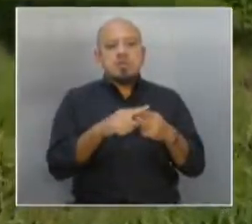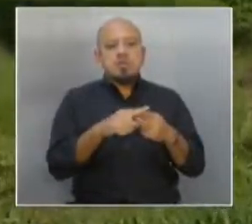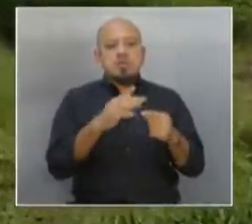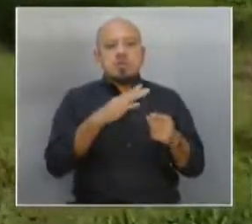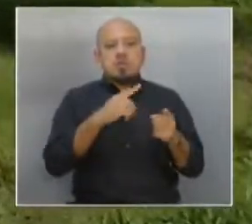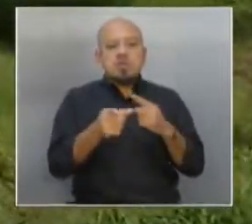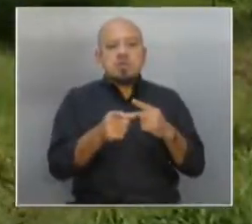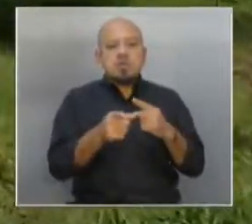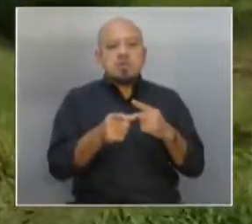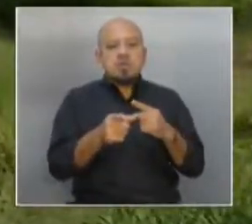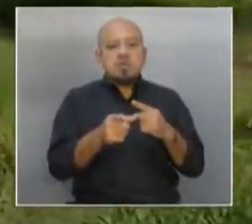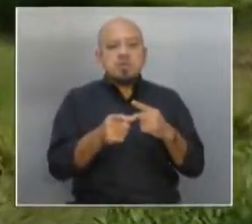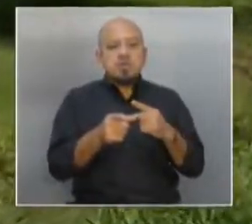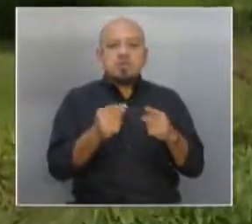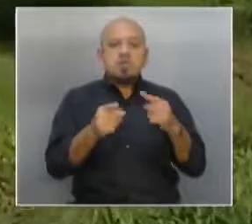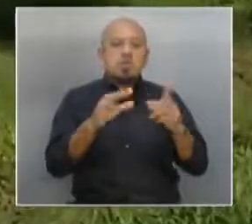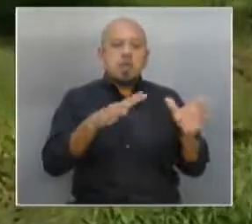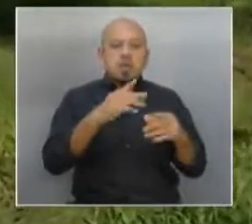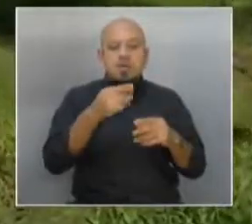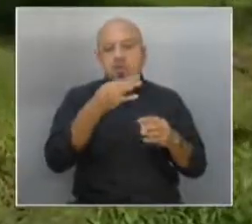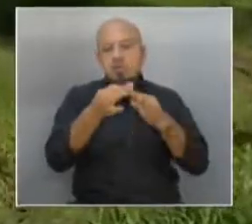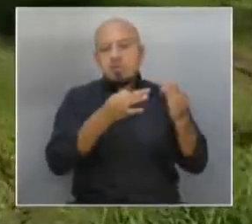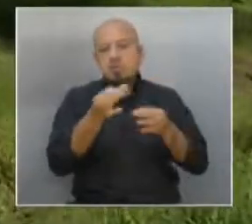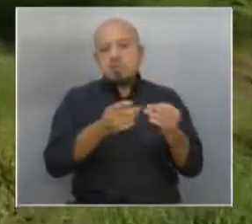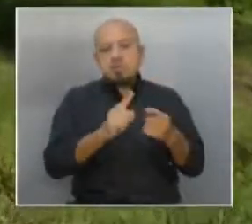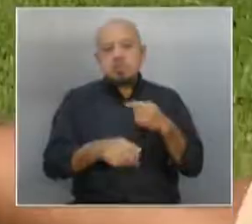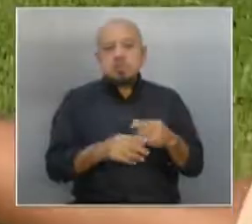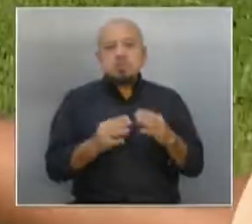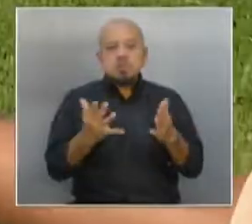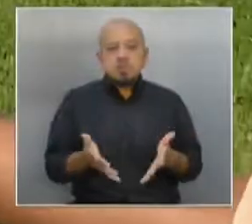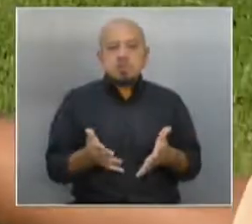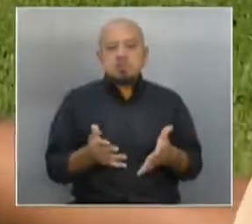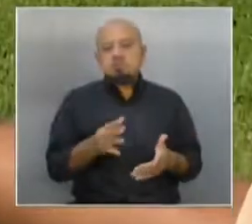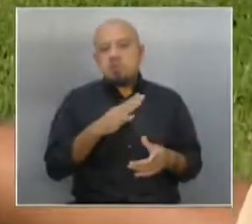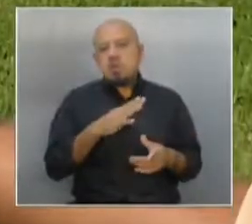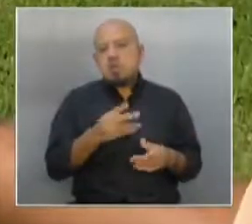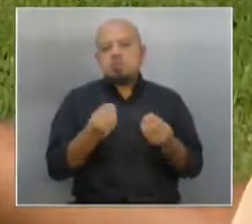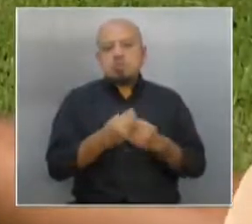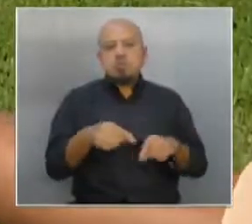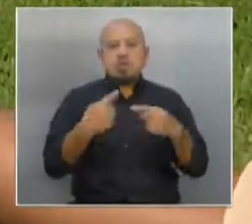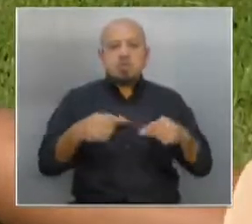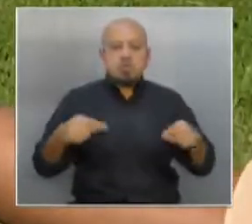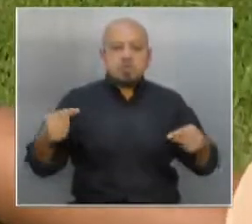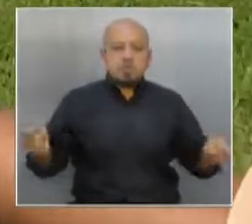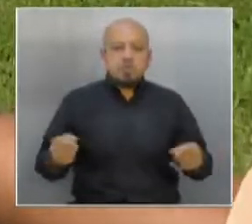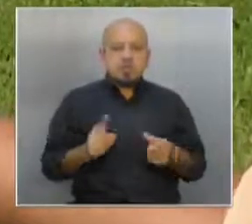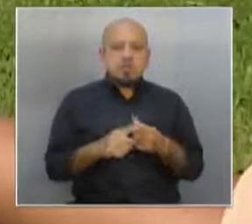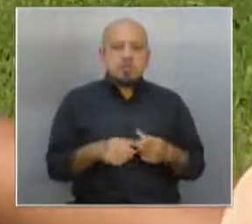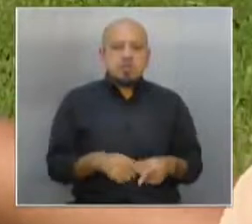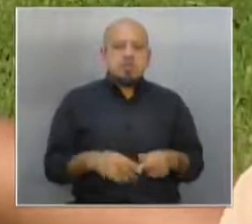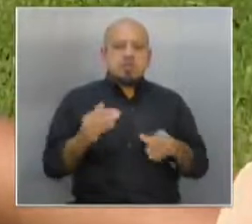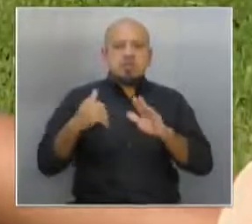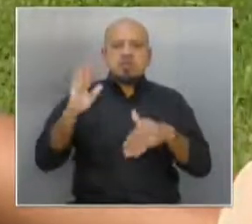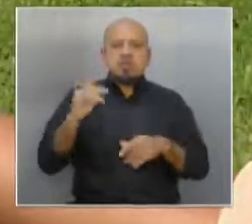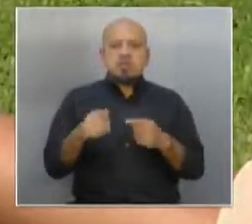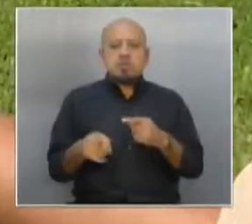productor orgánico y otros tradicionales. Es bastante variado la plantación. Y bueno, la mayoría, ya